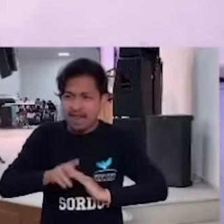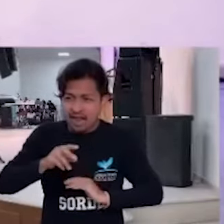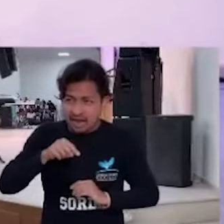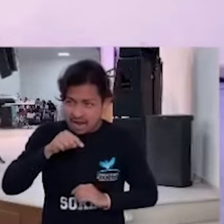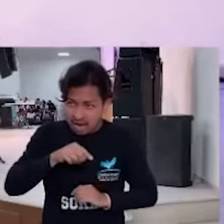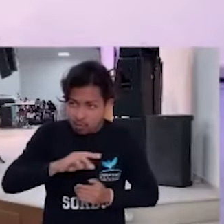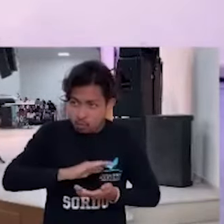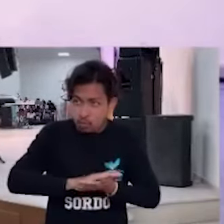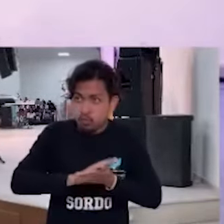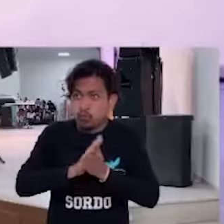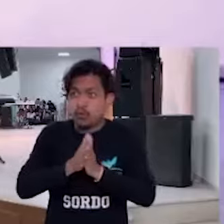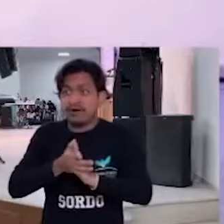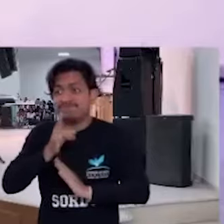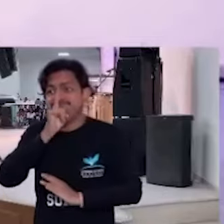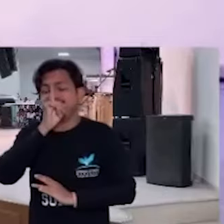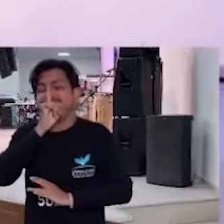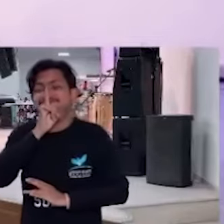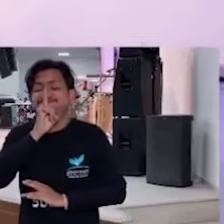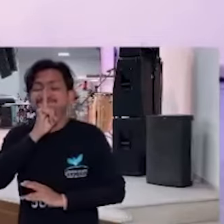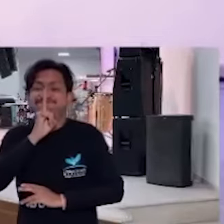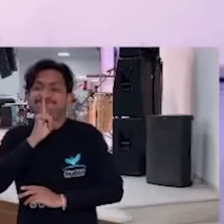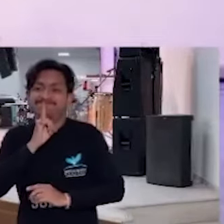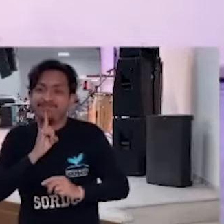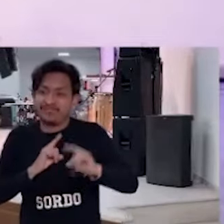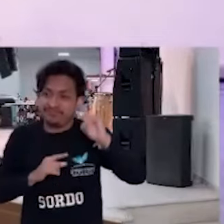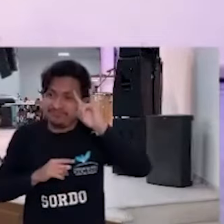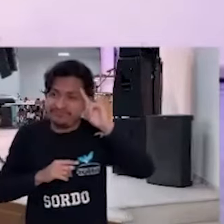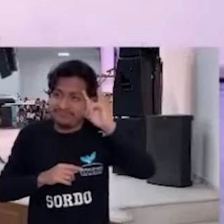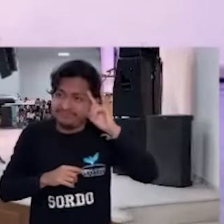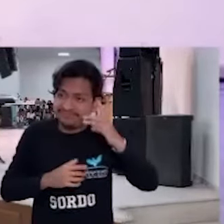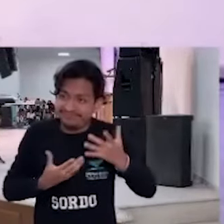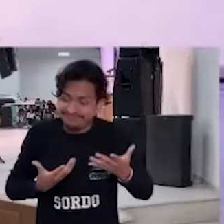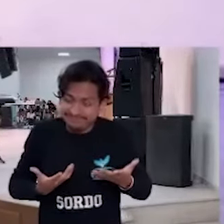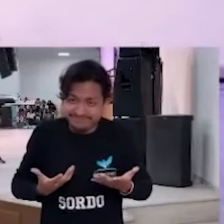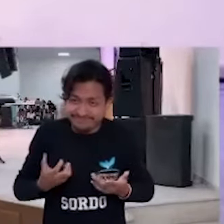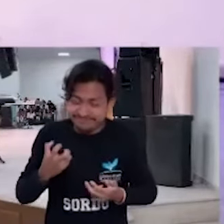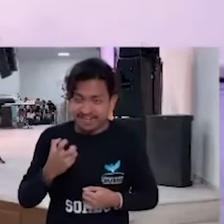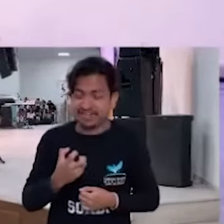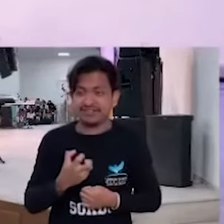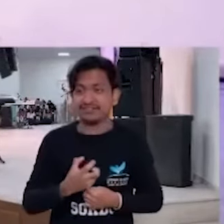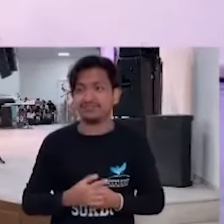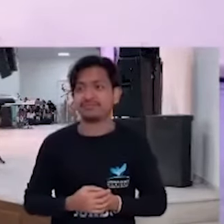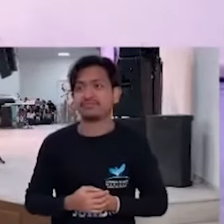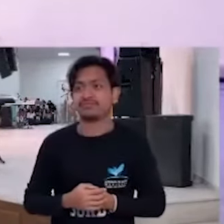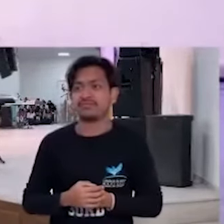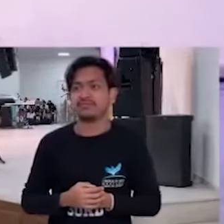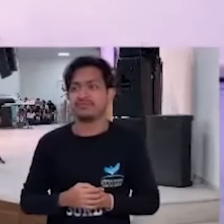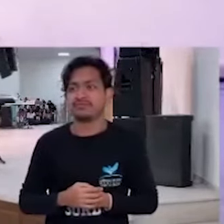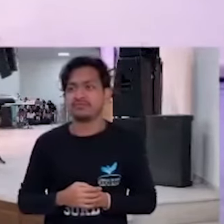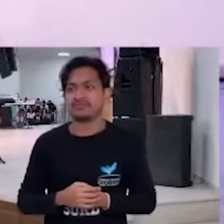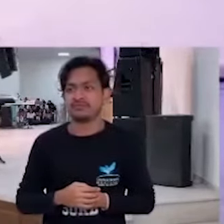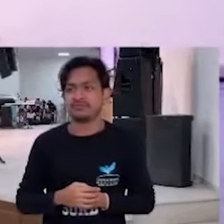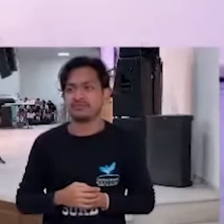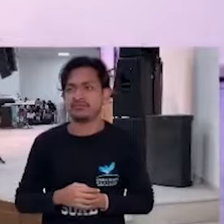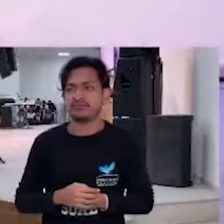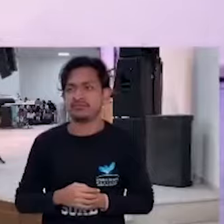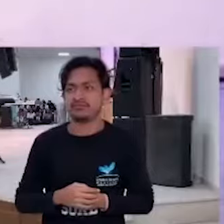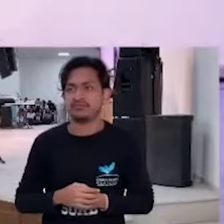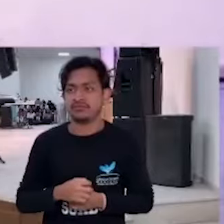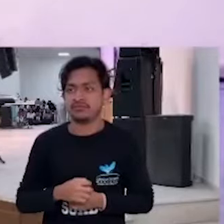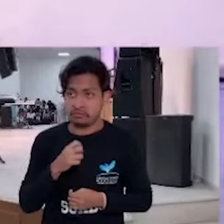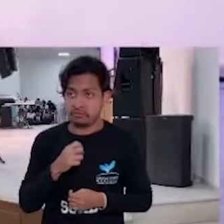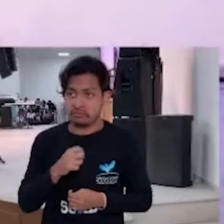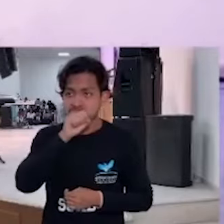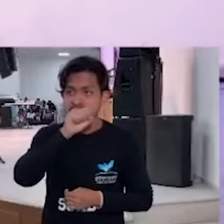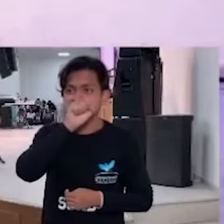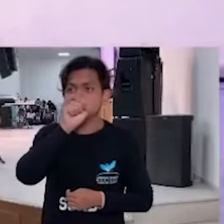y planteártelas de una manera que no está en la escritura es engañar. Y eso es lo que hizo la serpiente con Adán, con